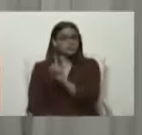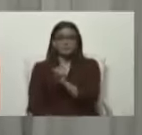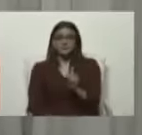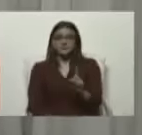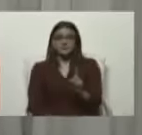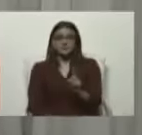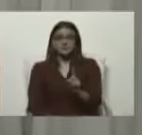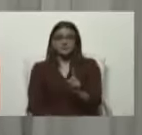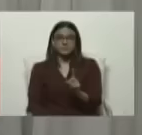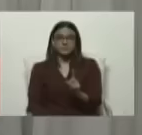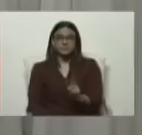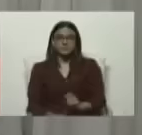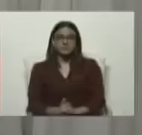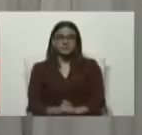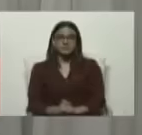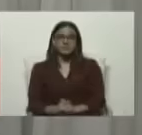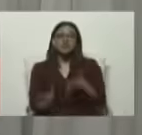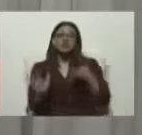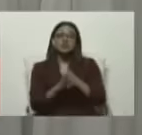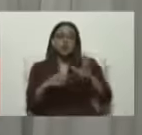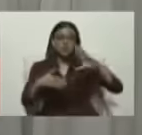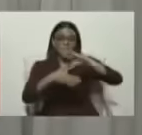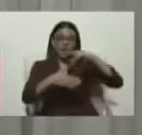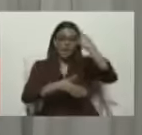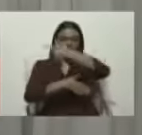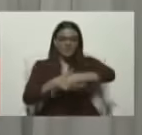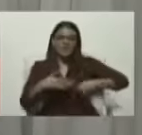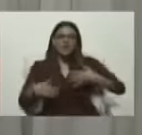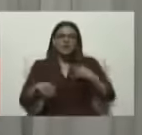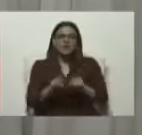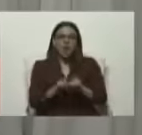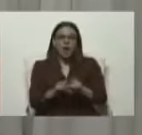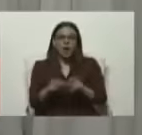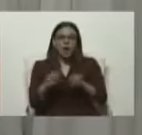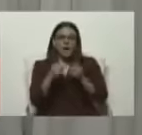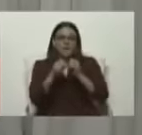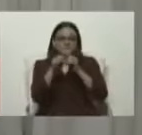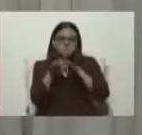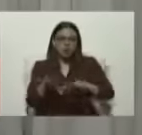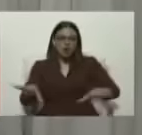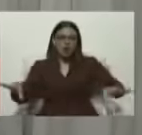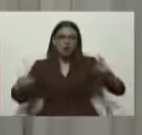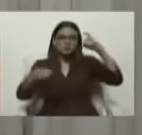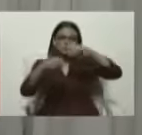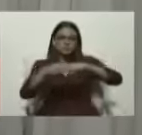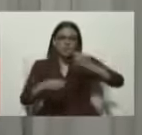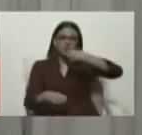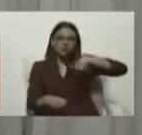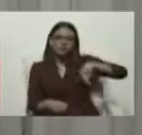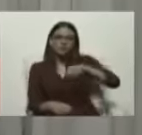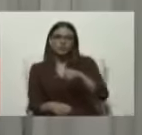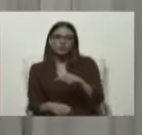a plagar a la América, a plagar